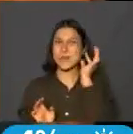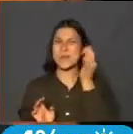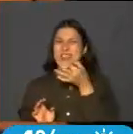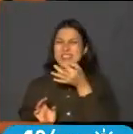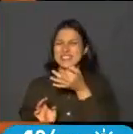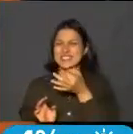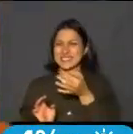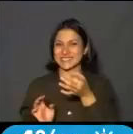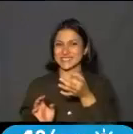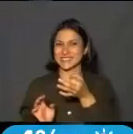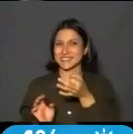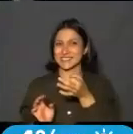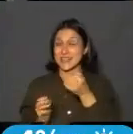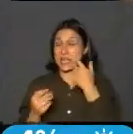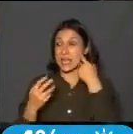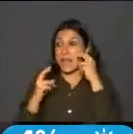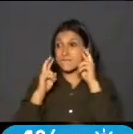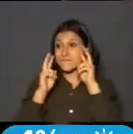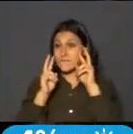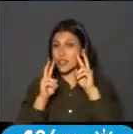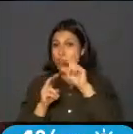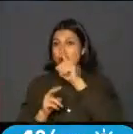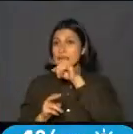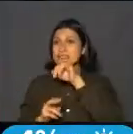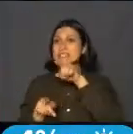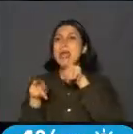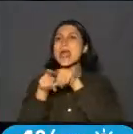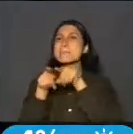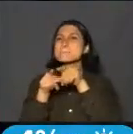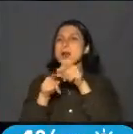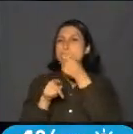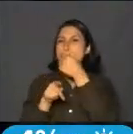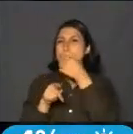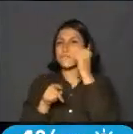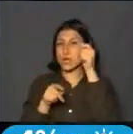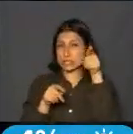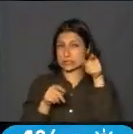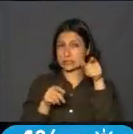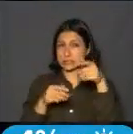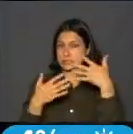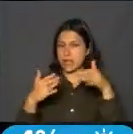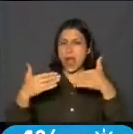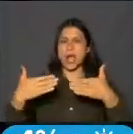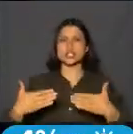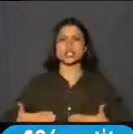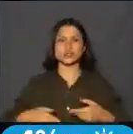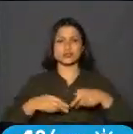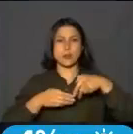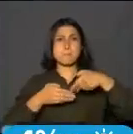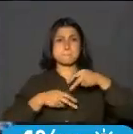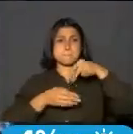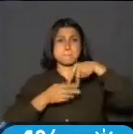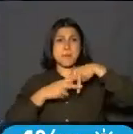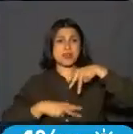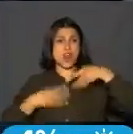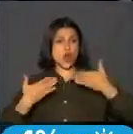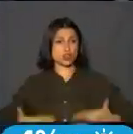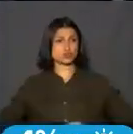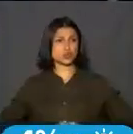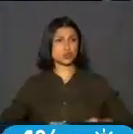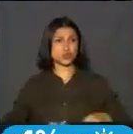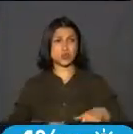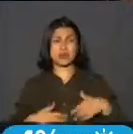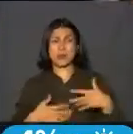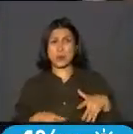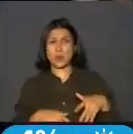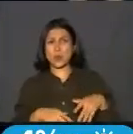al menos viendo a Simón Boric con short, porque también lo hizo para el plebiscito de salida el año pasado, vino a votar con short, pero ahí